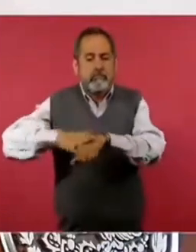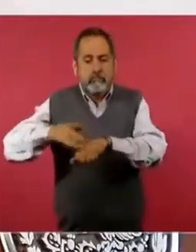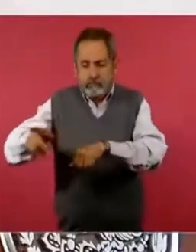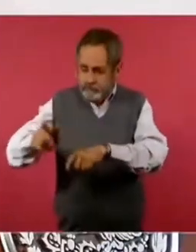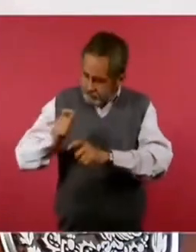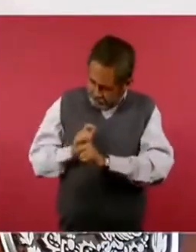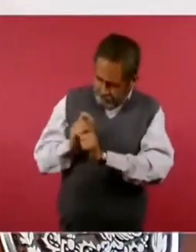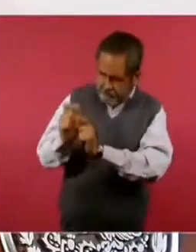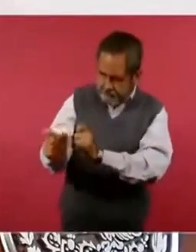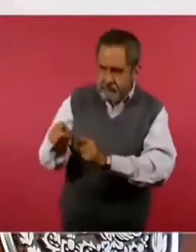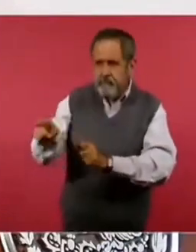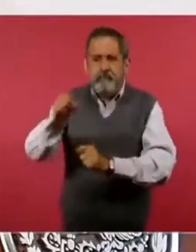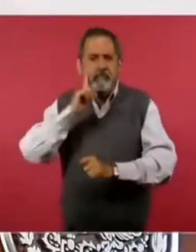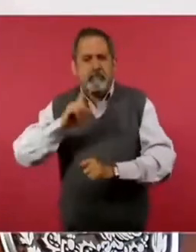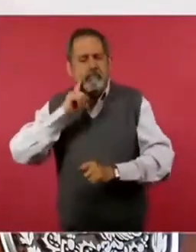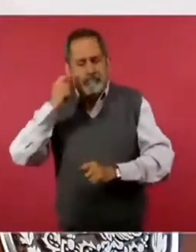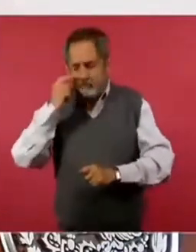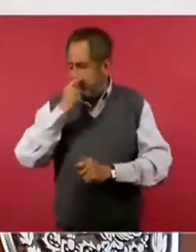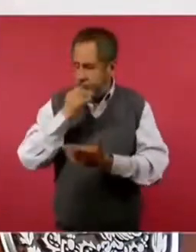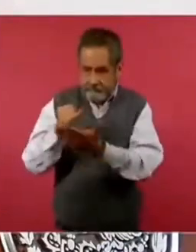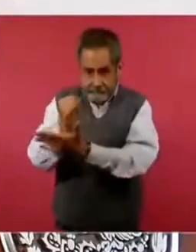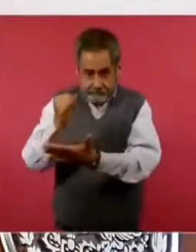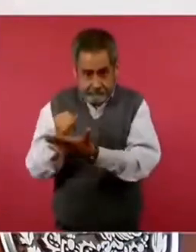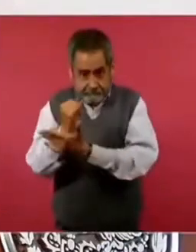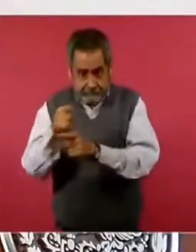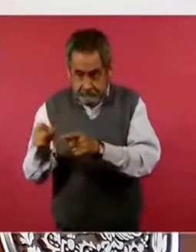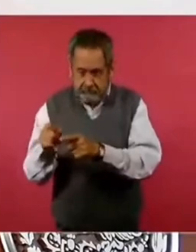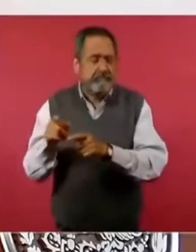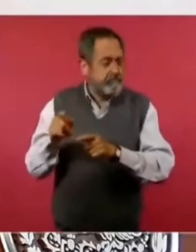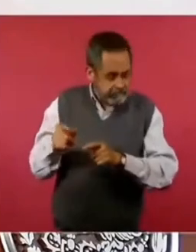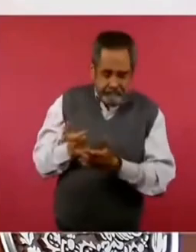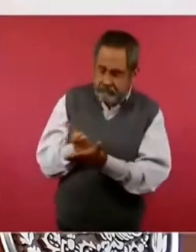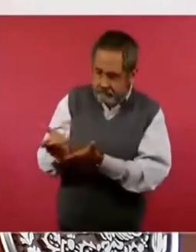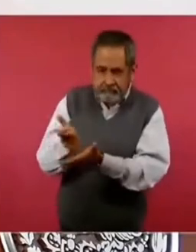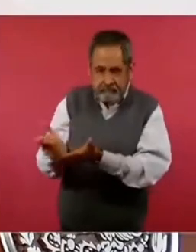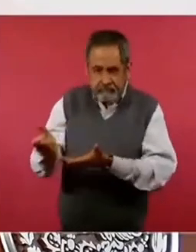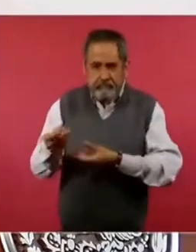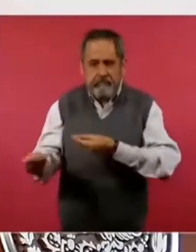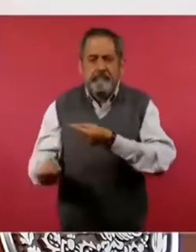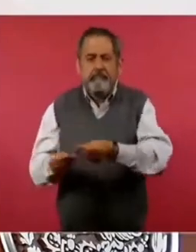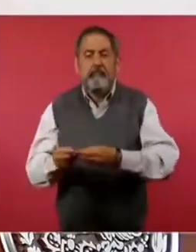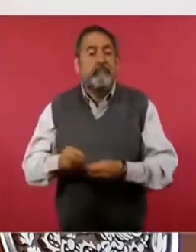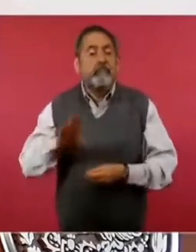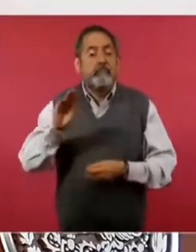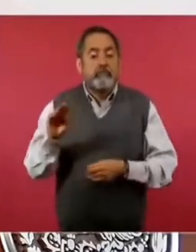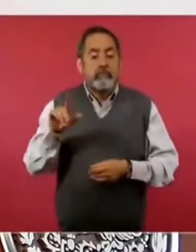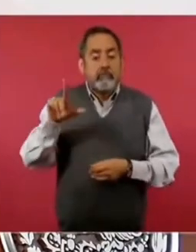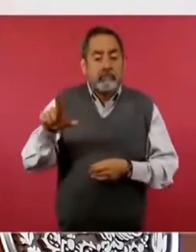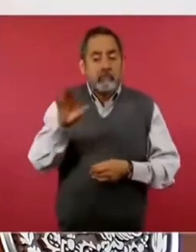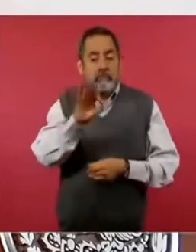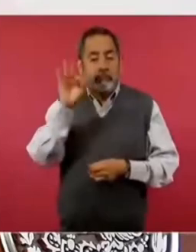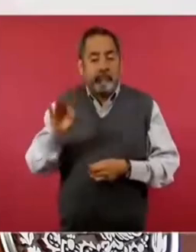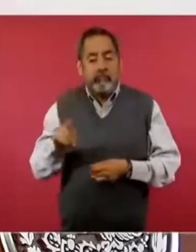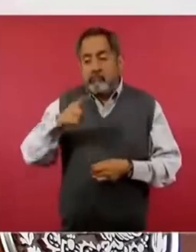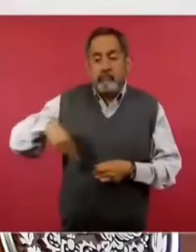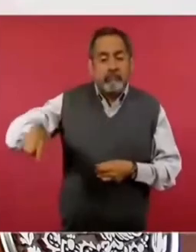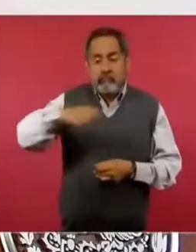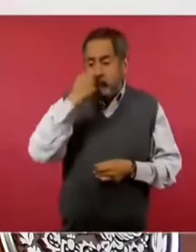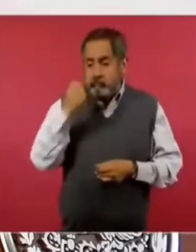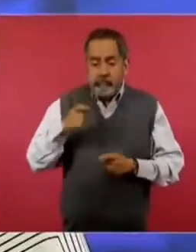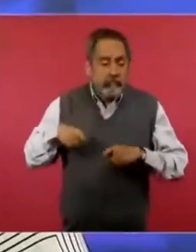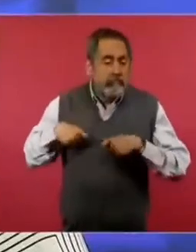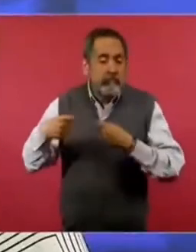y la toma de decisiones en las escuelas, de esta manera, el 97% de los recursos del programa La Escuela es Nuestra han